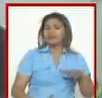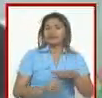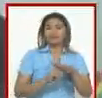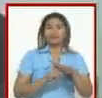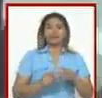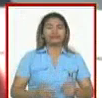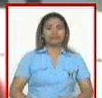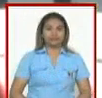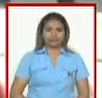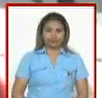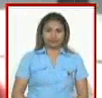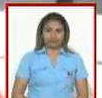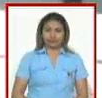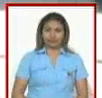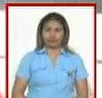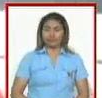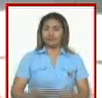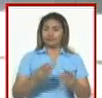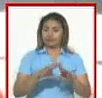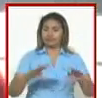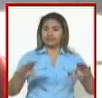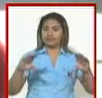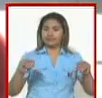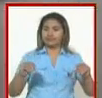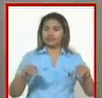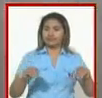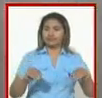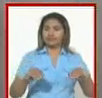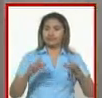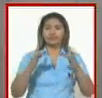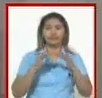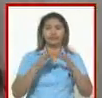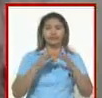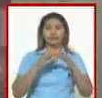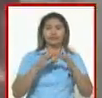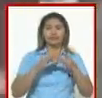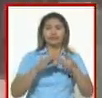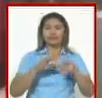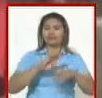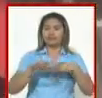habría iniciado ecuaciones espaldares o mieres